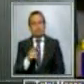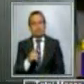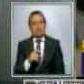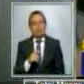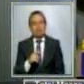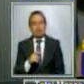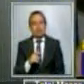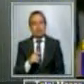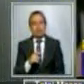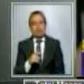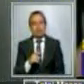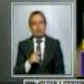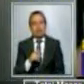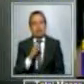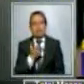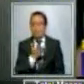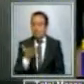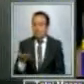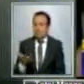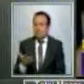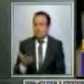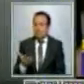contrario al